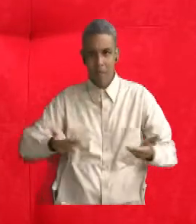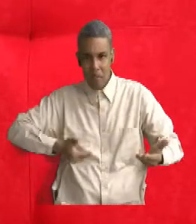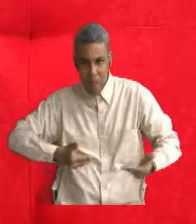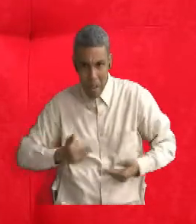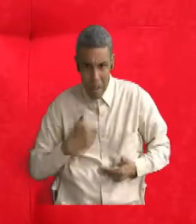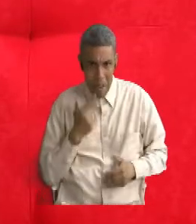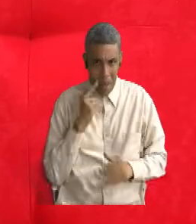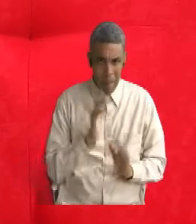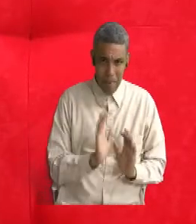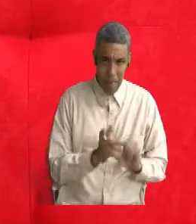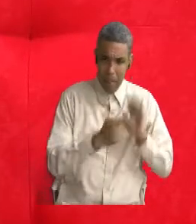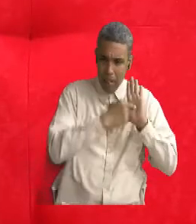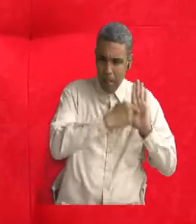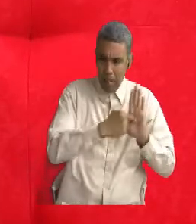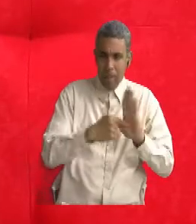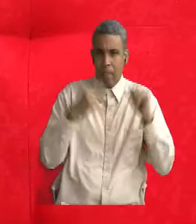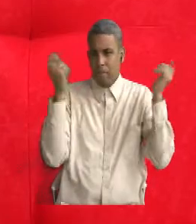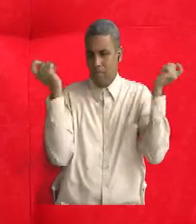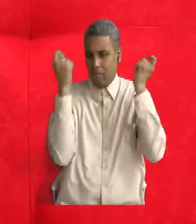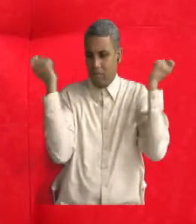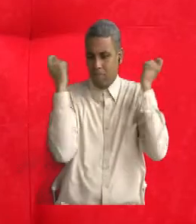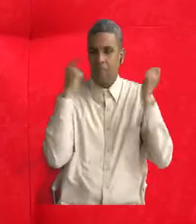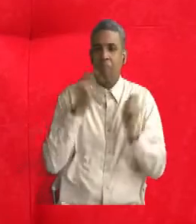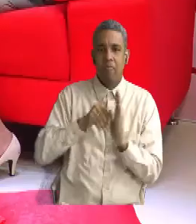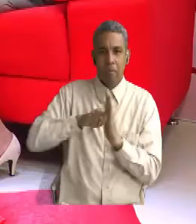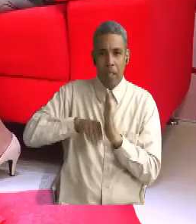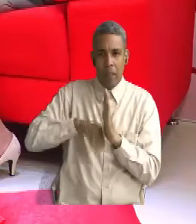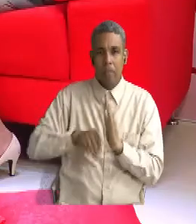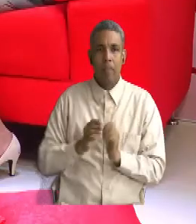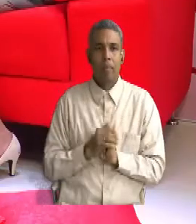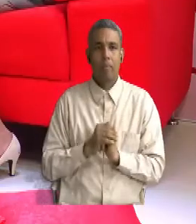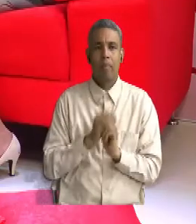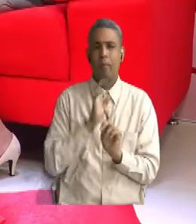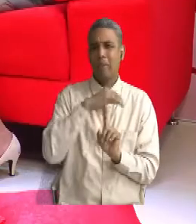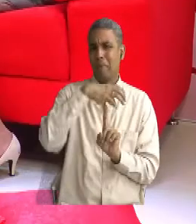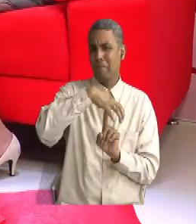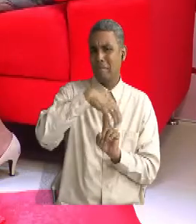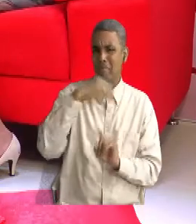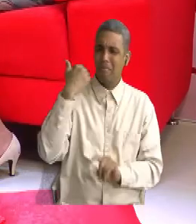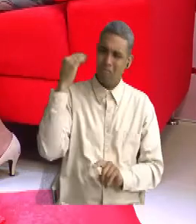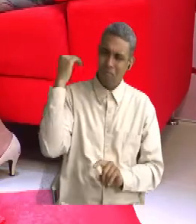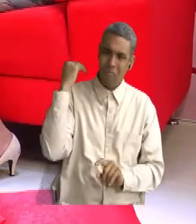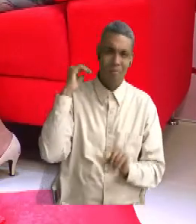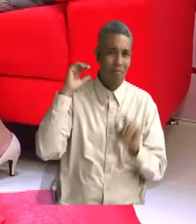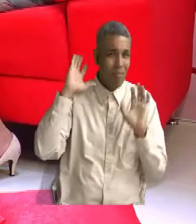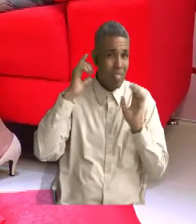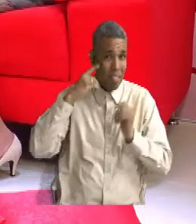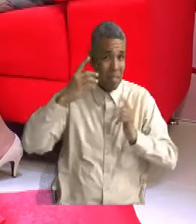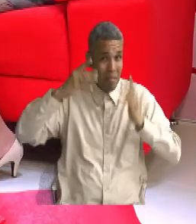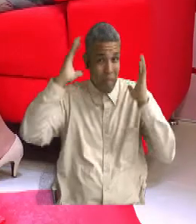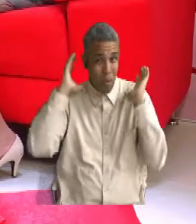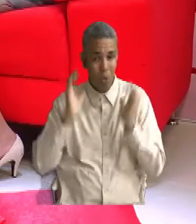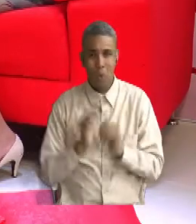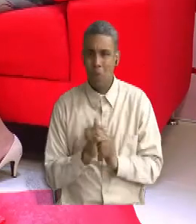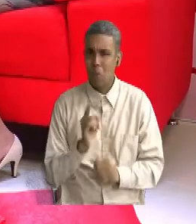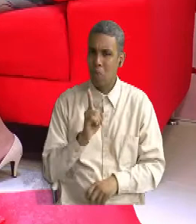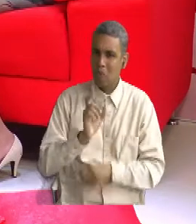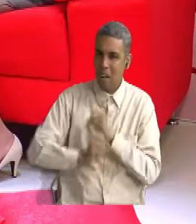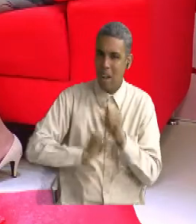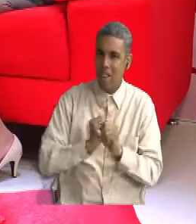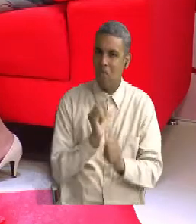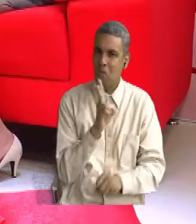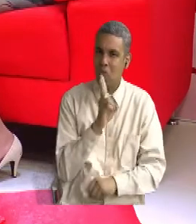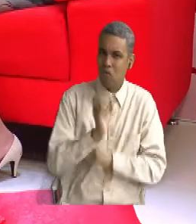todas. Bueno, contarles que esta feria ya se ha vuelto como famosa, ya este es el segundo año consecutivo que se